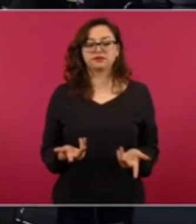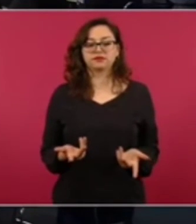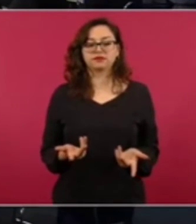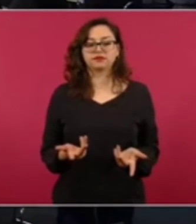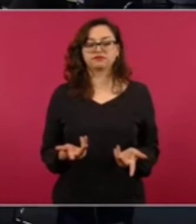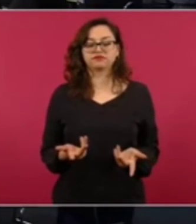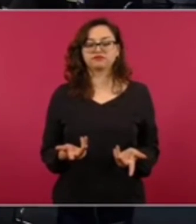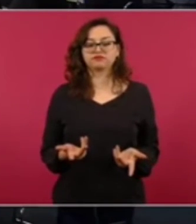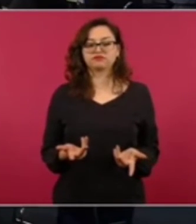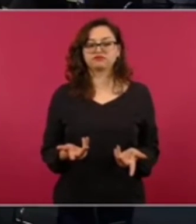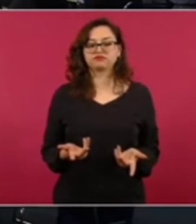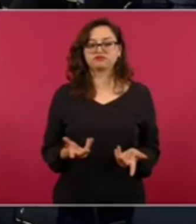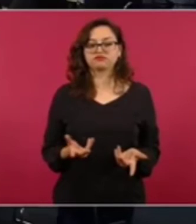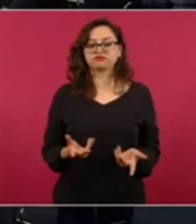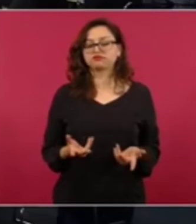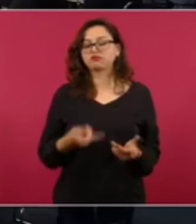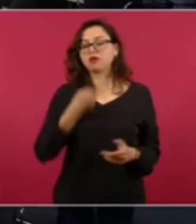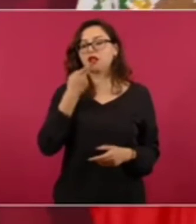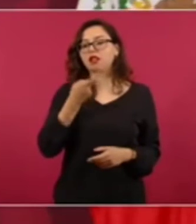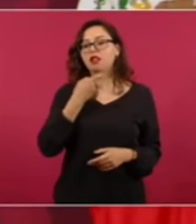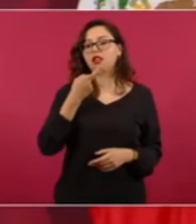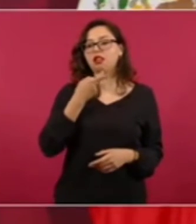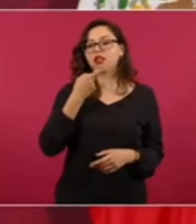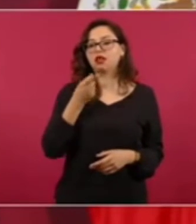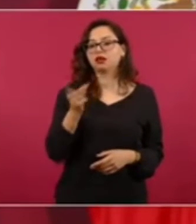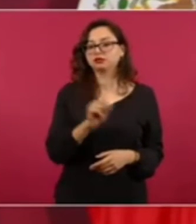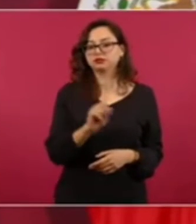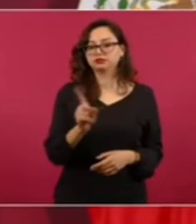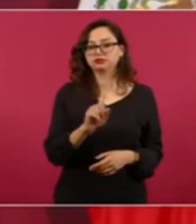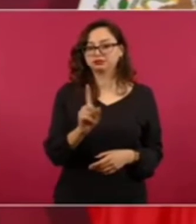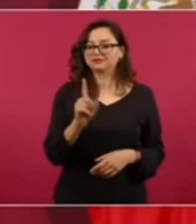el discurso, no son palabras, hechos.